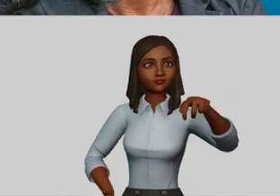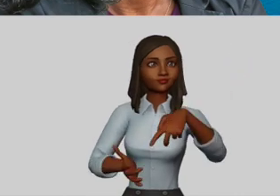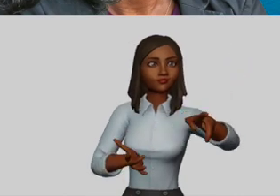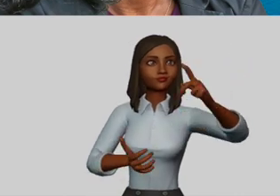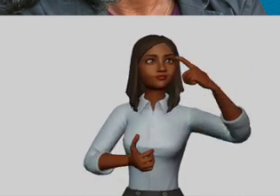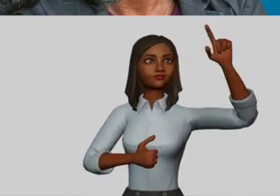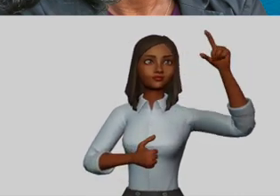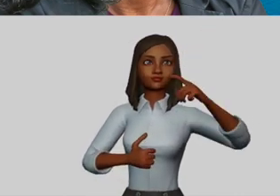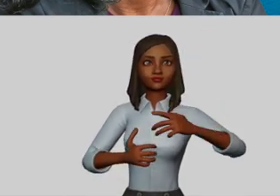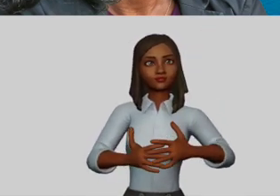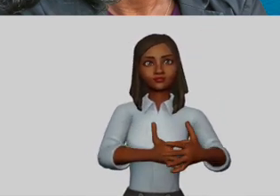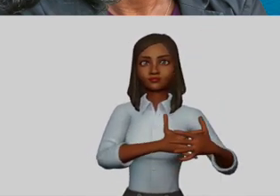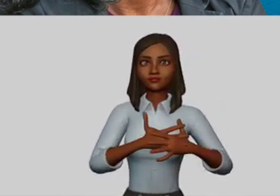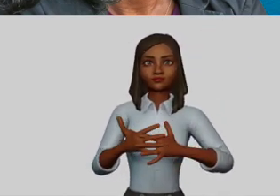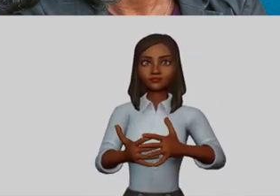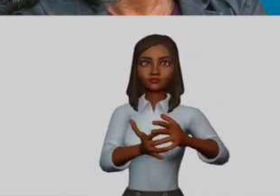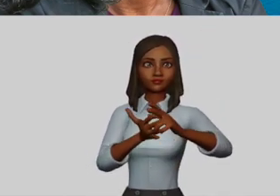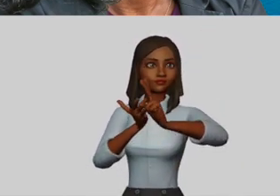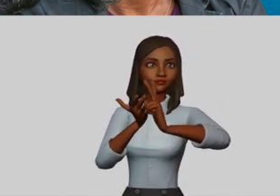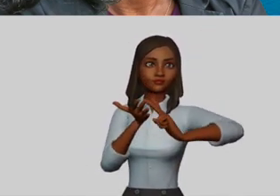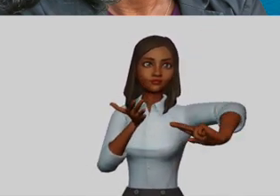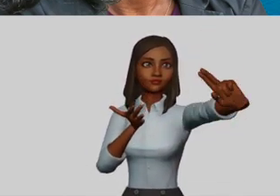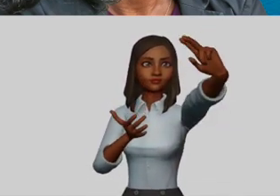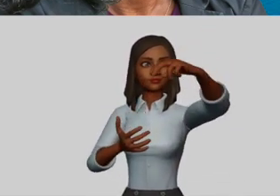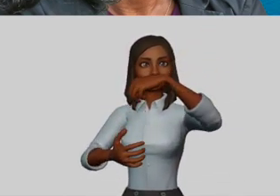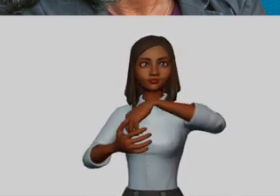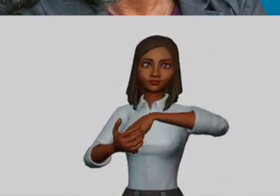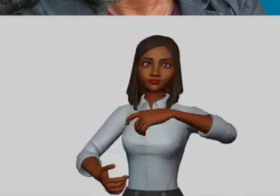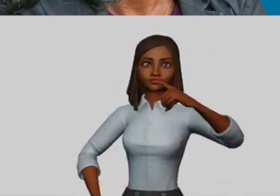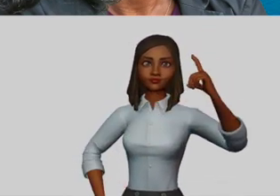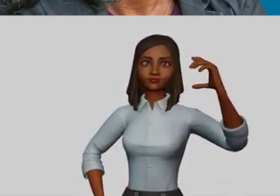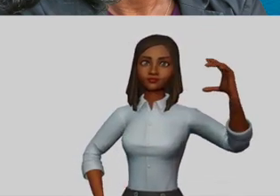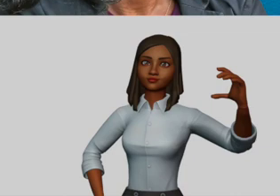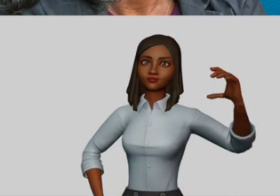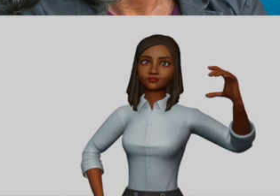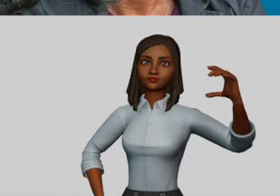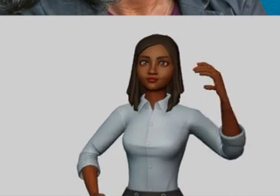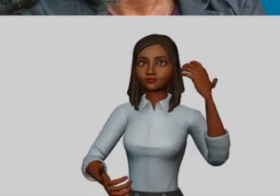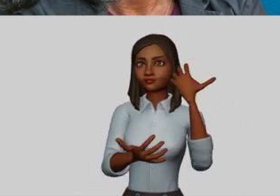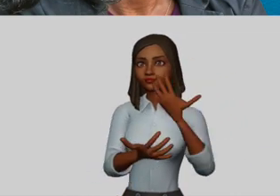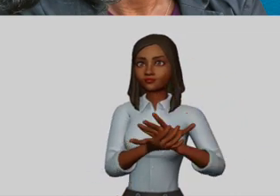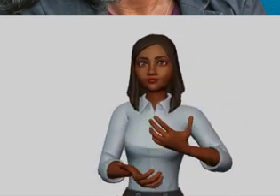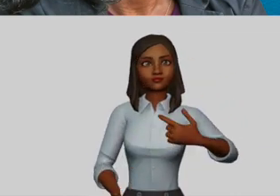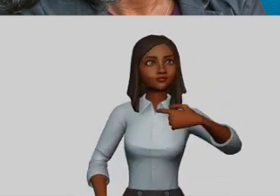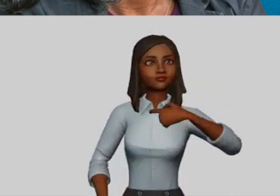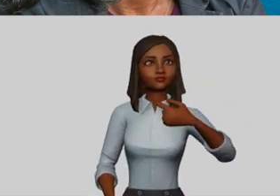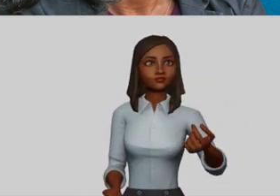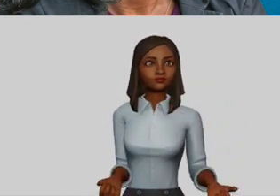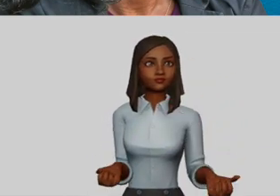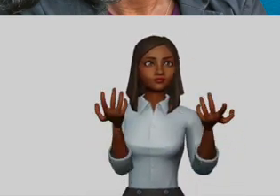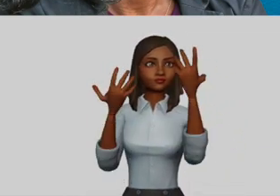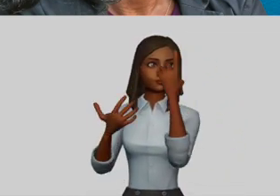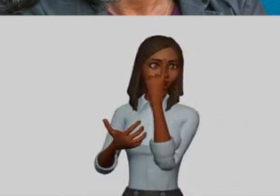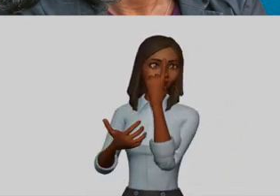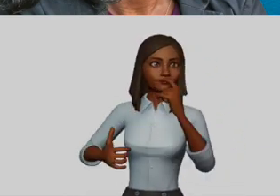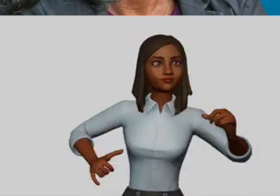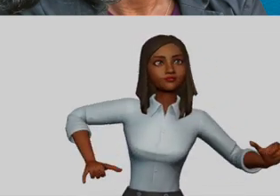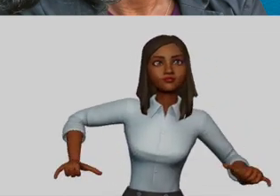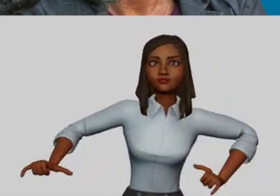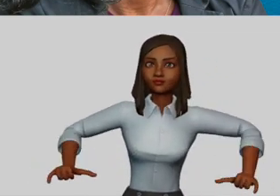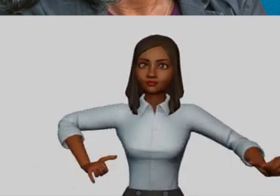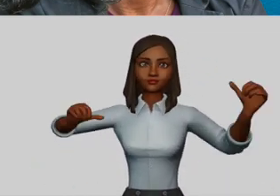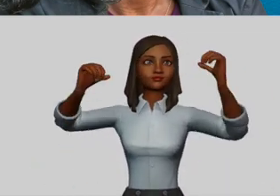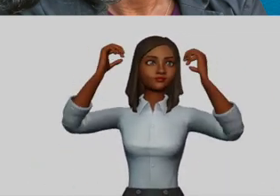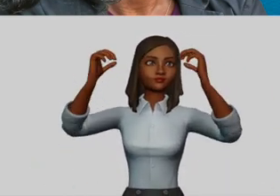enseñaron. Uh-huh. Y para mí eso fue un momento donde dije, tengo que conectarme con gente para de verdad entenderme yo